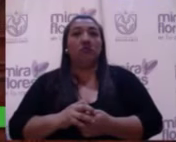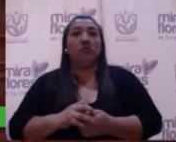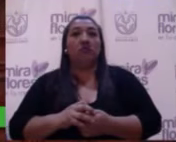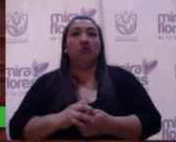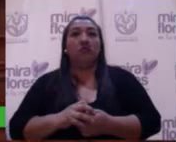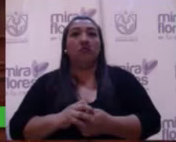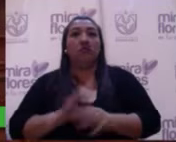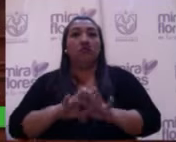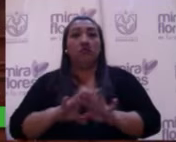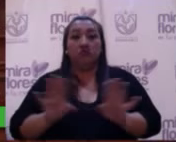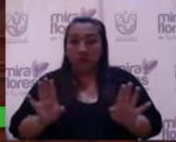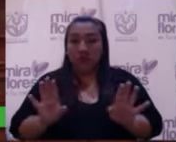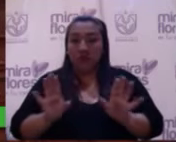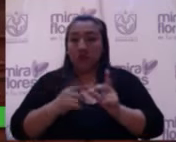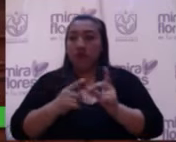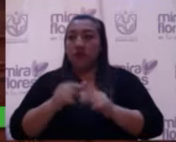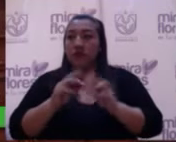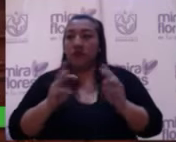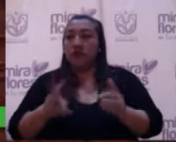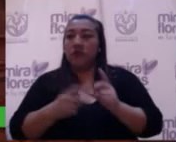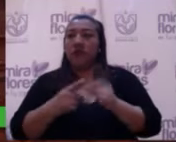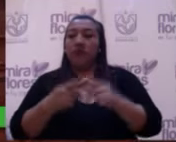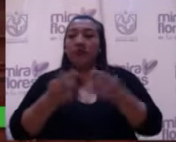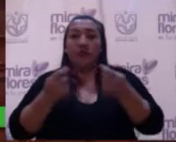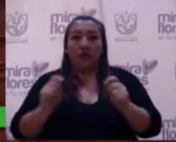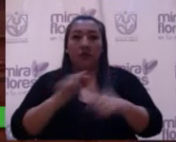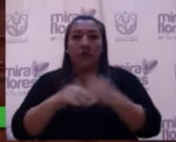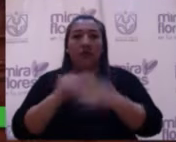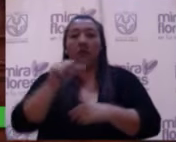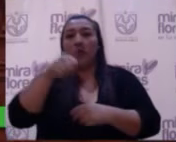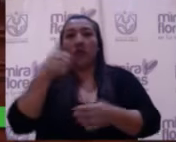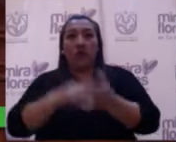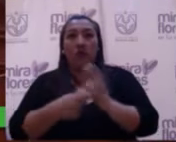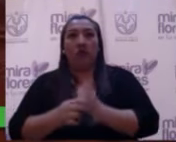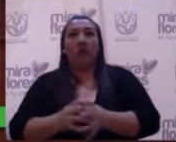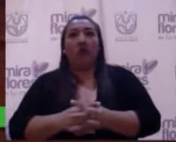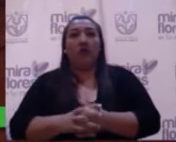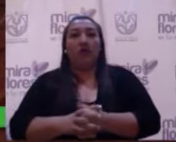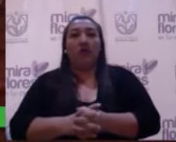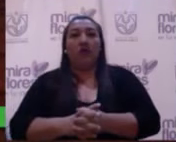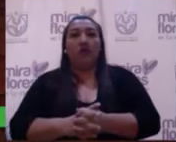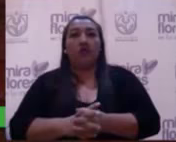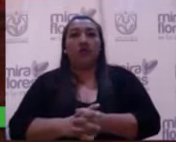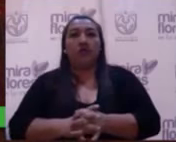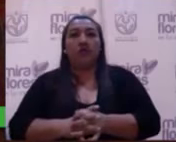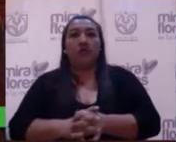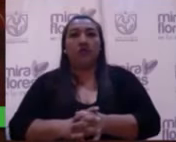tenemos informes, no habiendo informes que tratar, vamos entonces al siguiente punto.